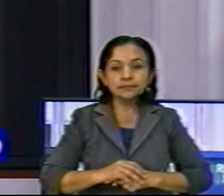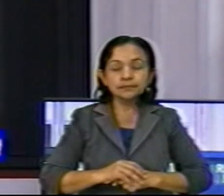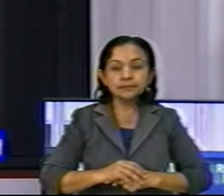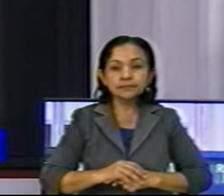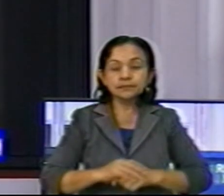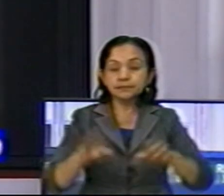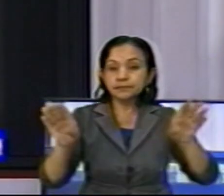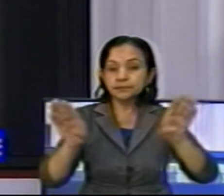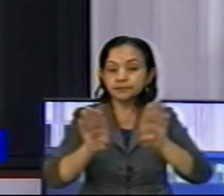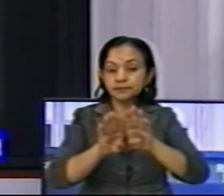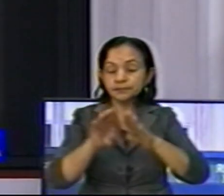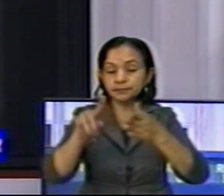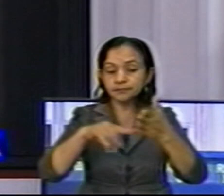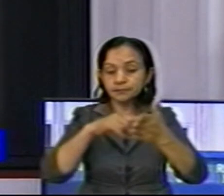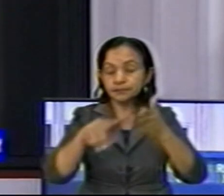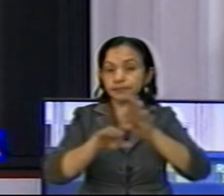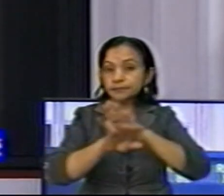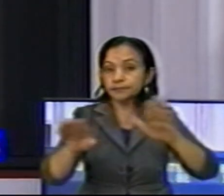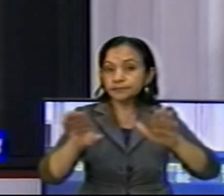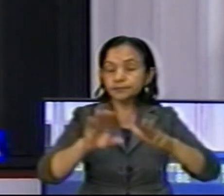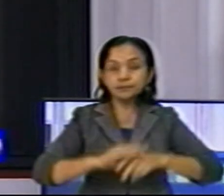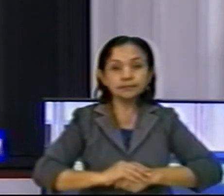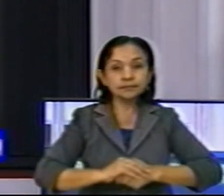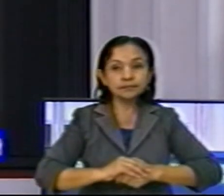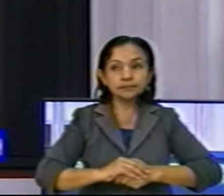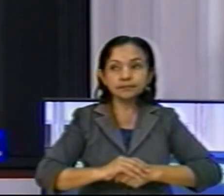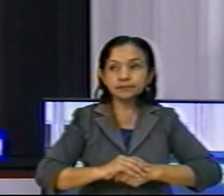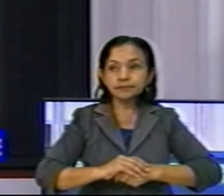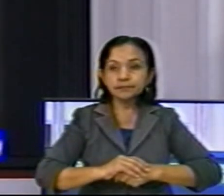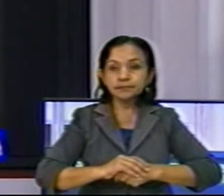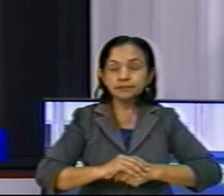Se va a cerrar la votación.